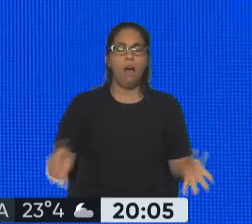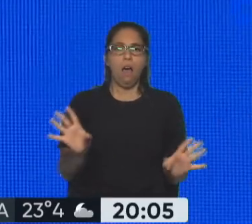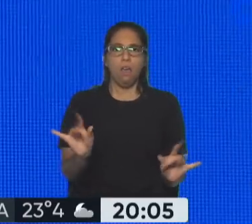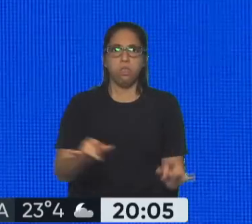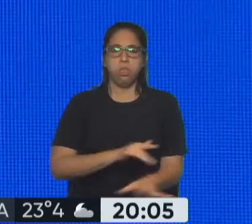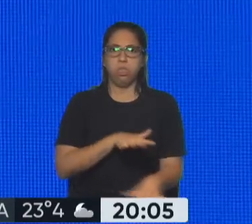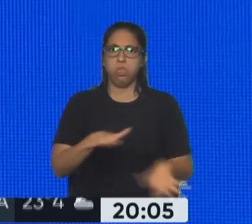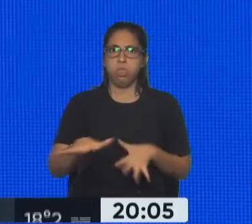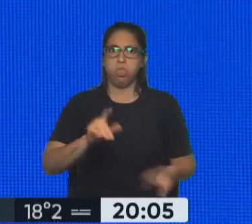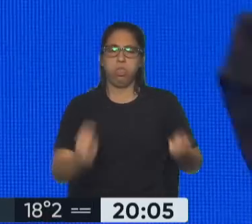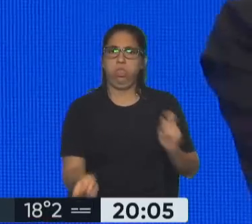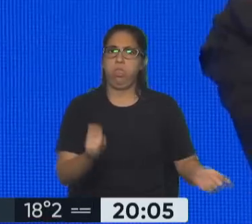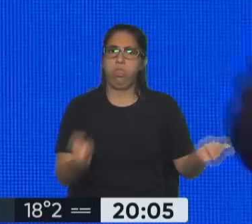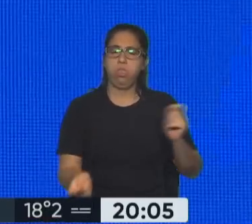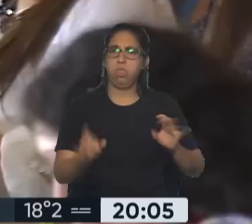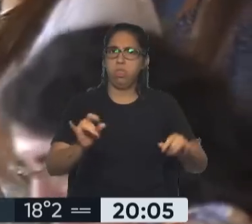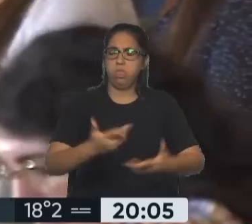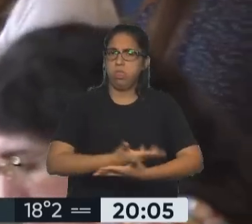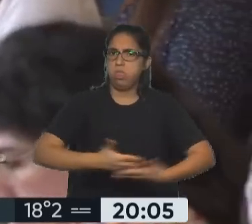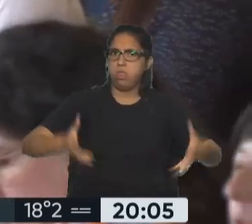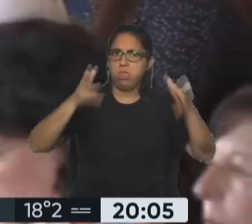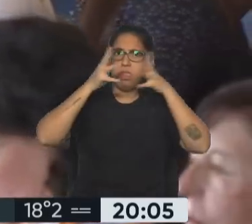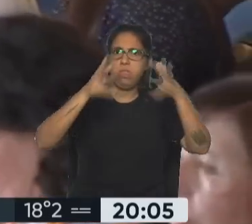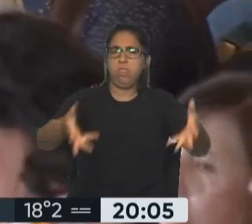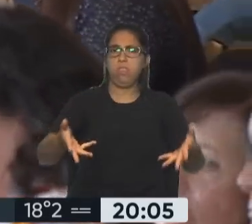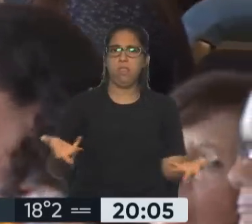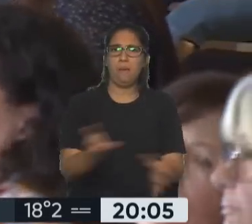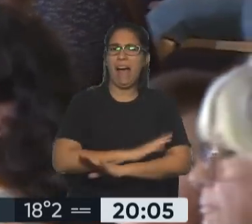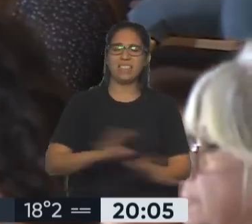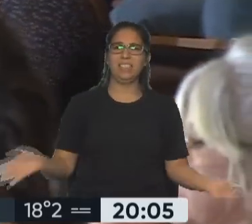cada movimiento cambiario en la República Argentina.